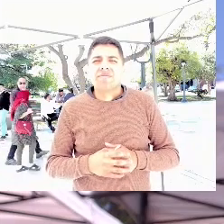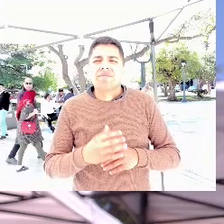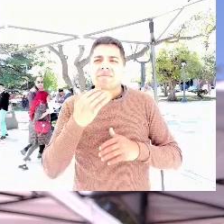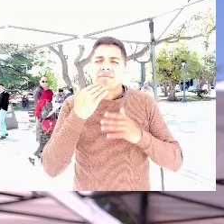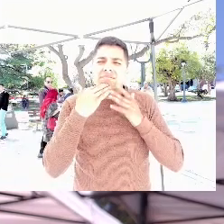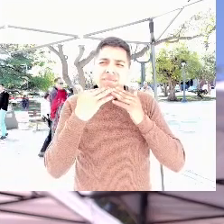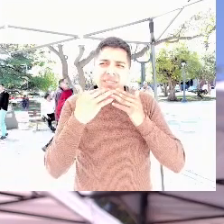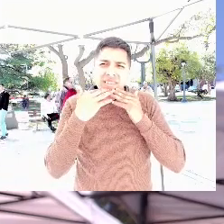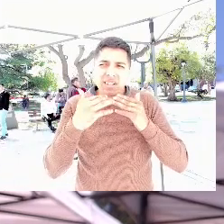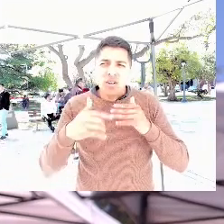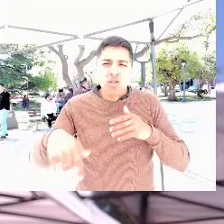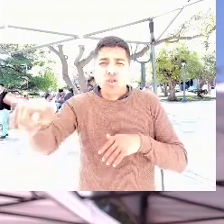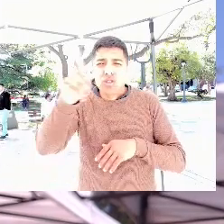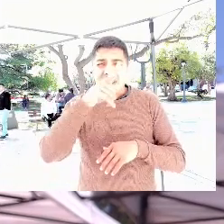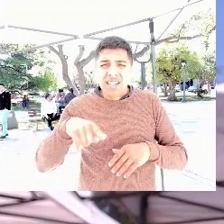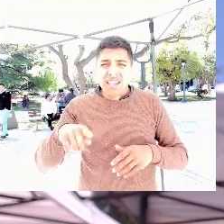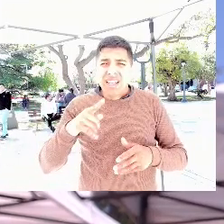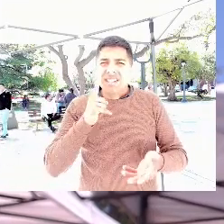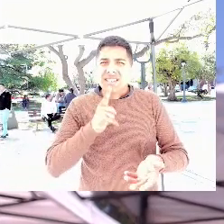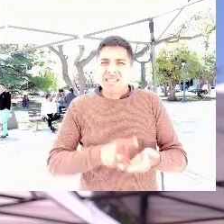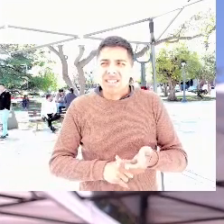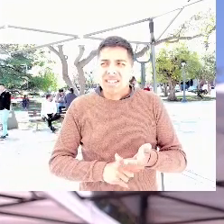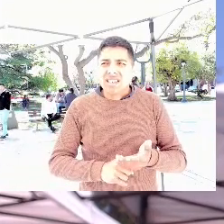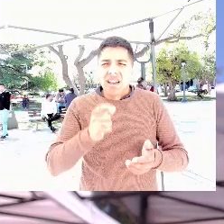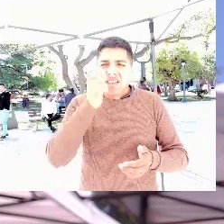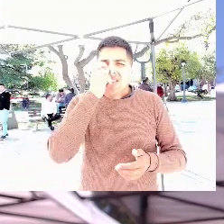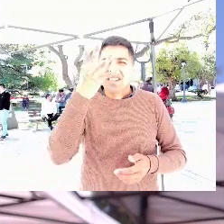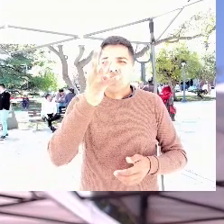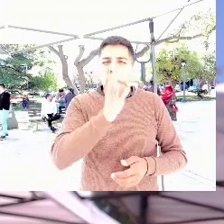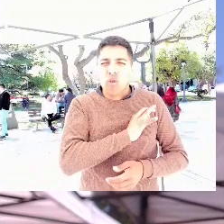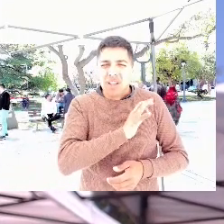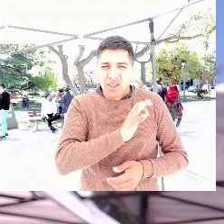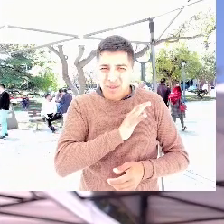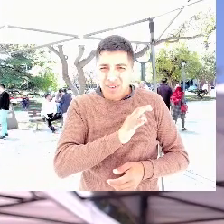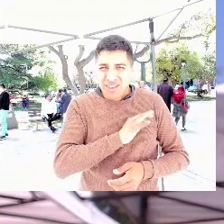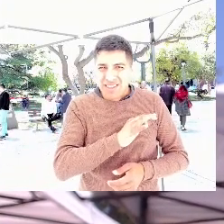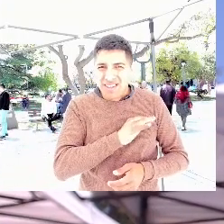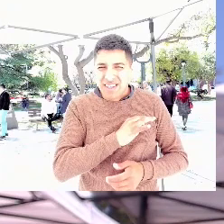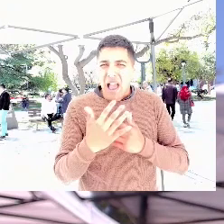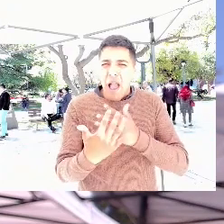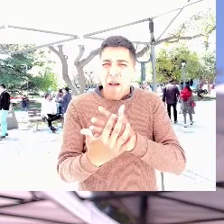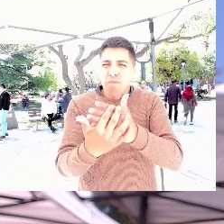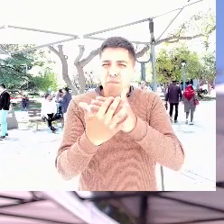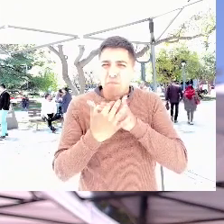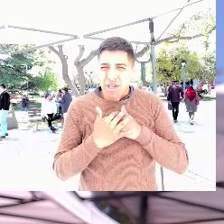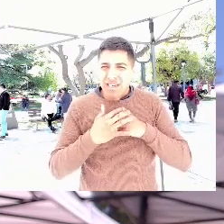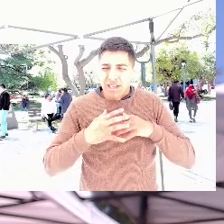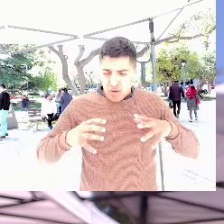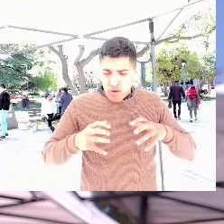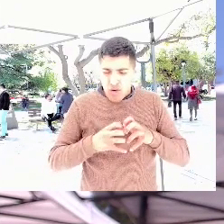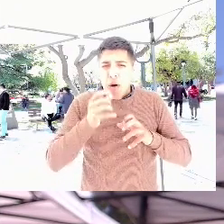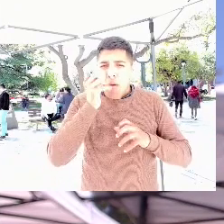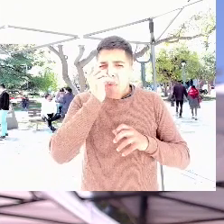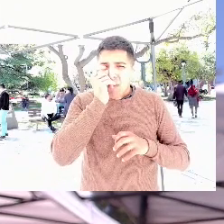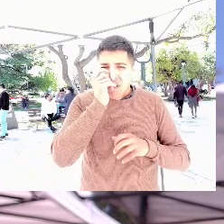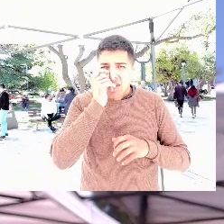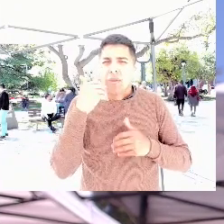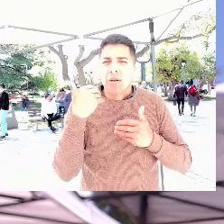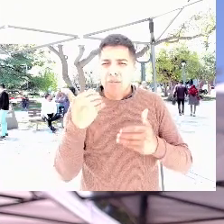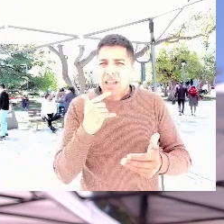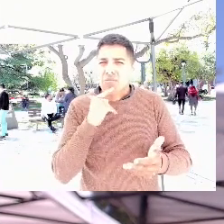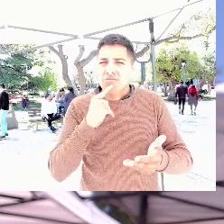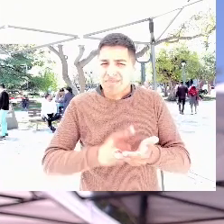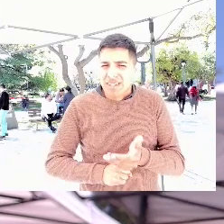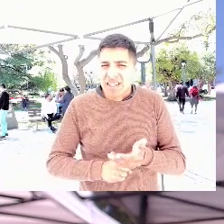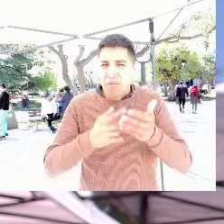agradecerles la decisión que han tomado desde hace 24 años de apoyarnos a nosotros para que podamos tomar estas decisiones en nombre